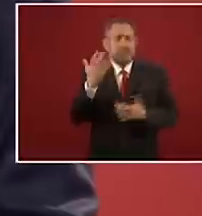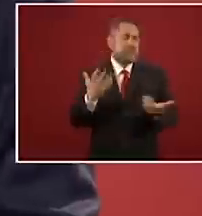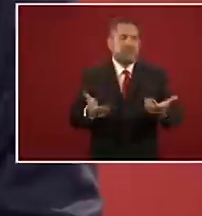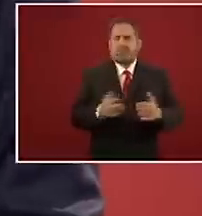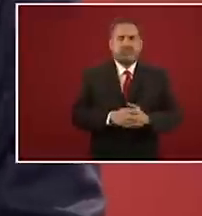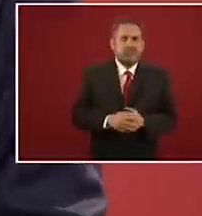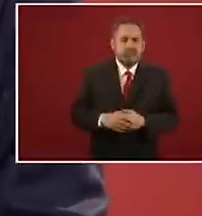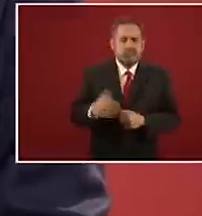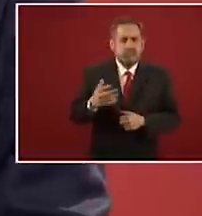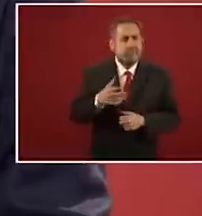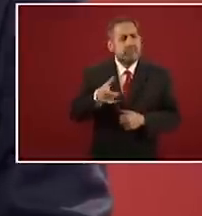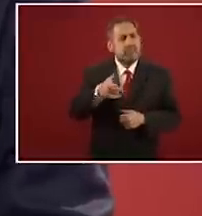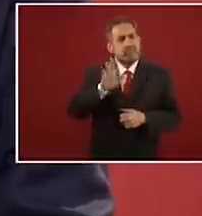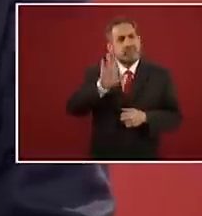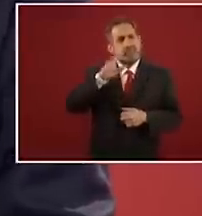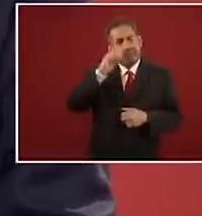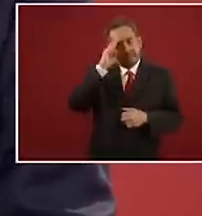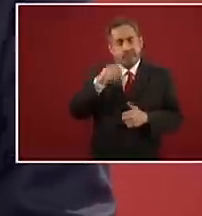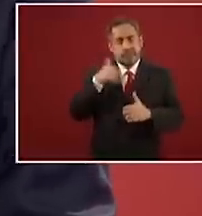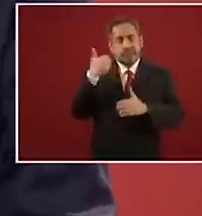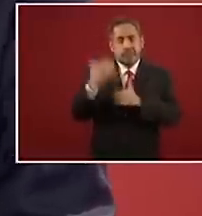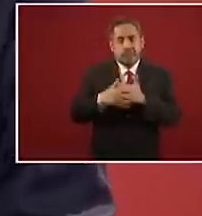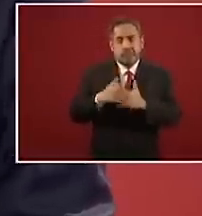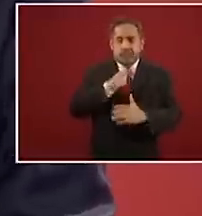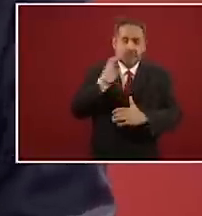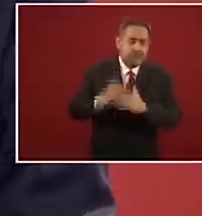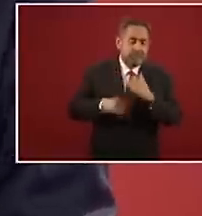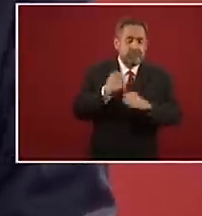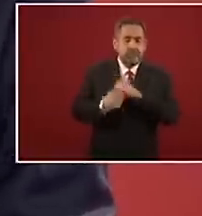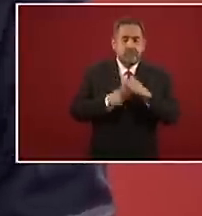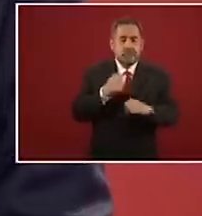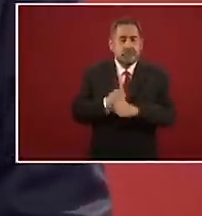Estaba pensado terminarse en el 2025.